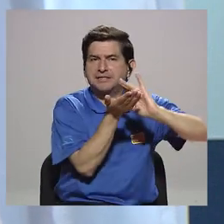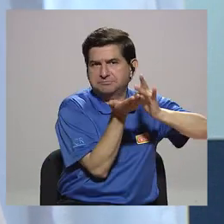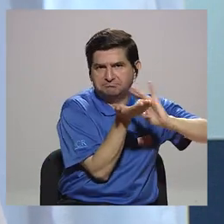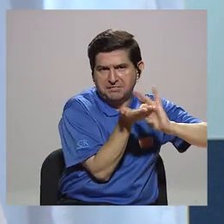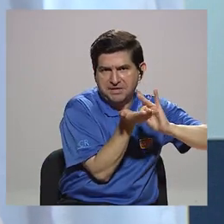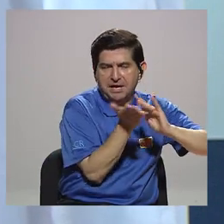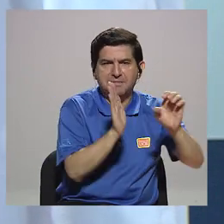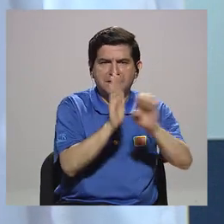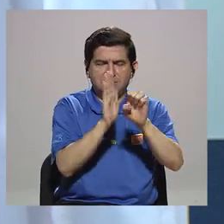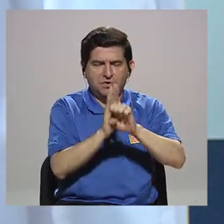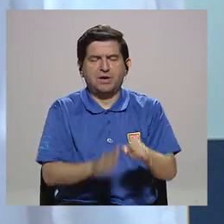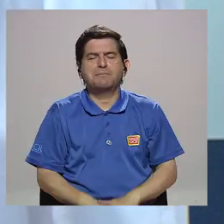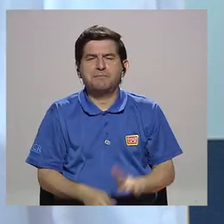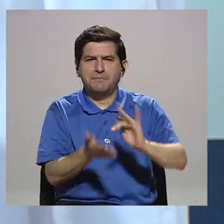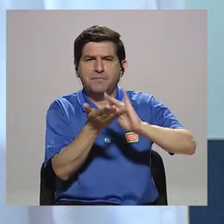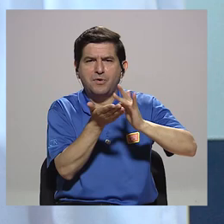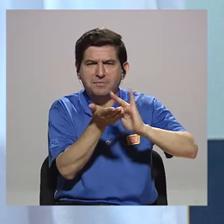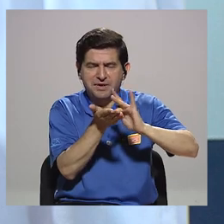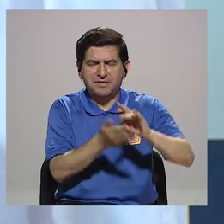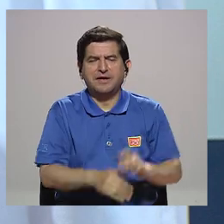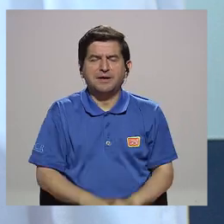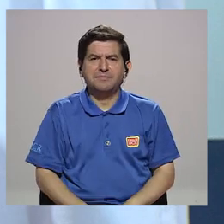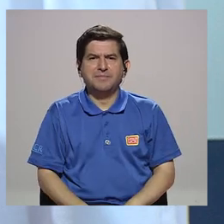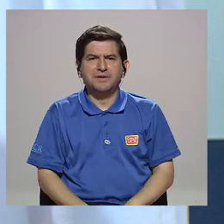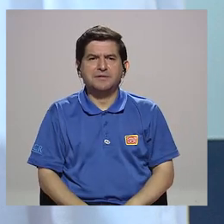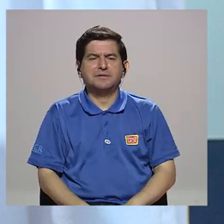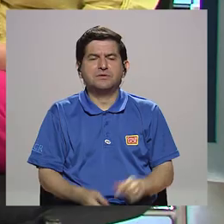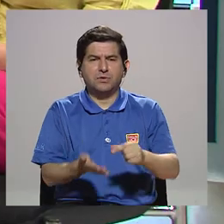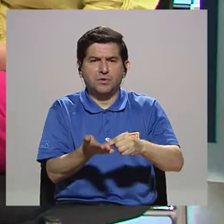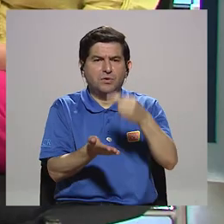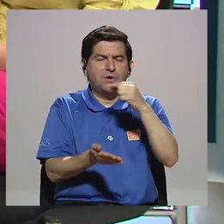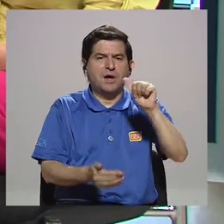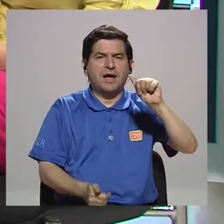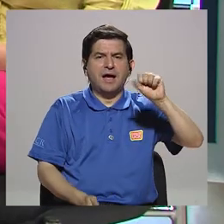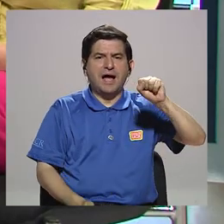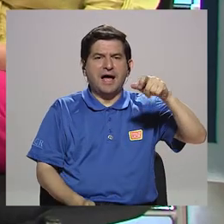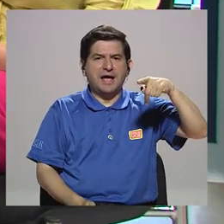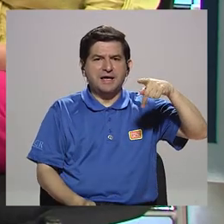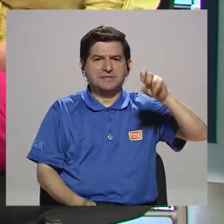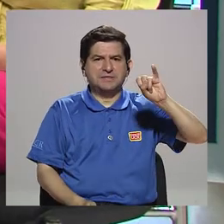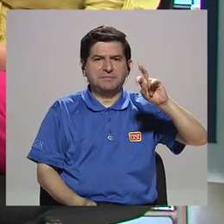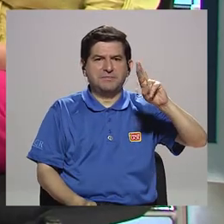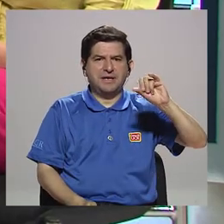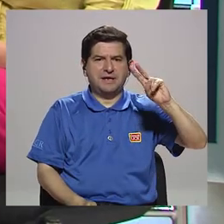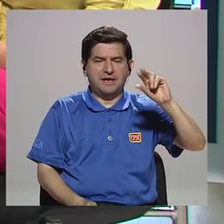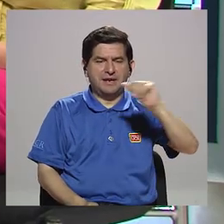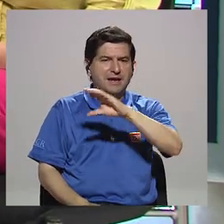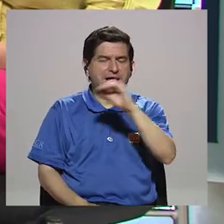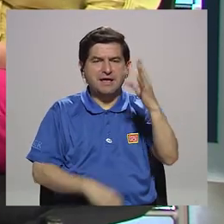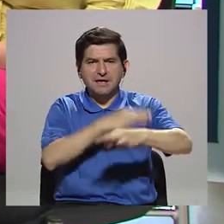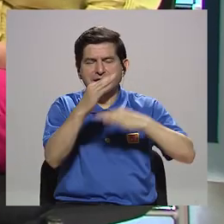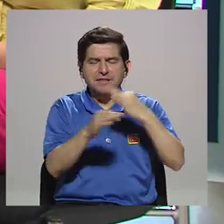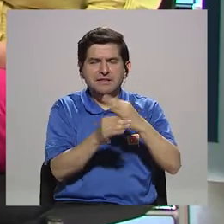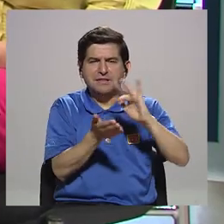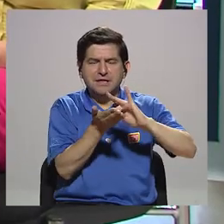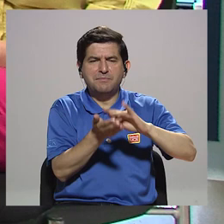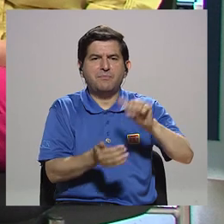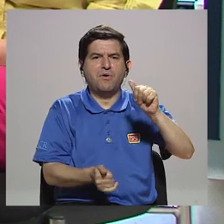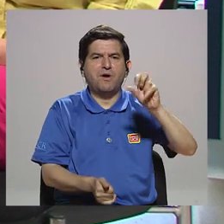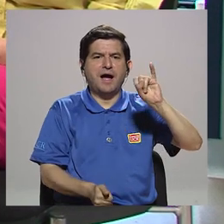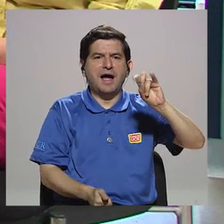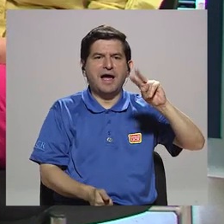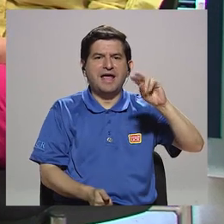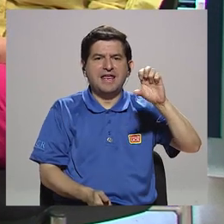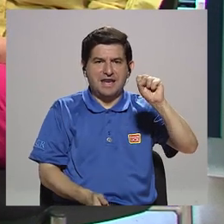algún medicamento, por ejemplo. Ajá. Los medicamentos, por ejemplo, la aspirina y unos tipos de medicamentos que se